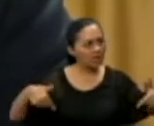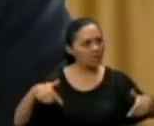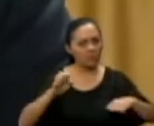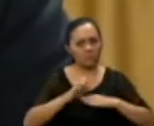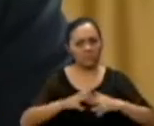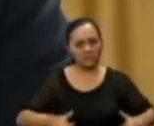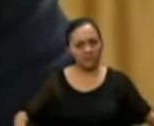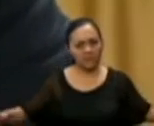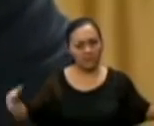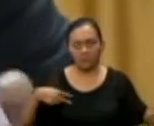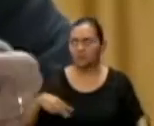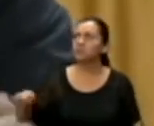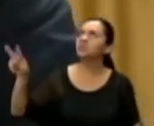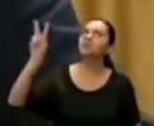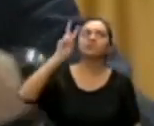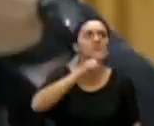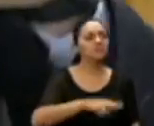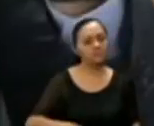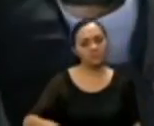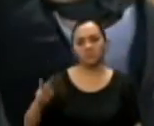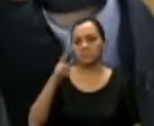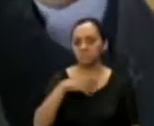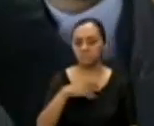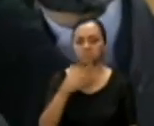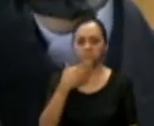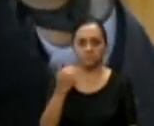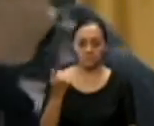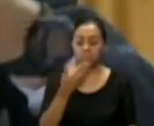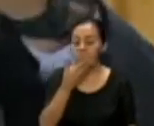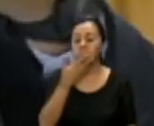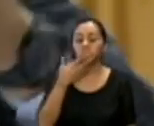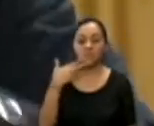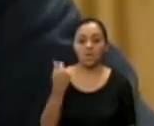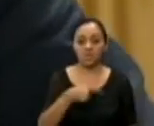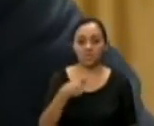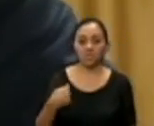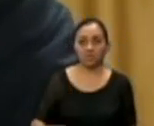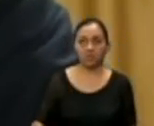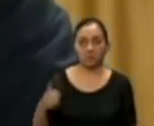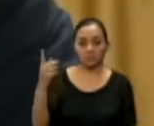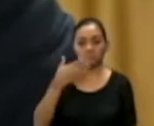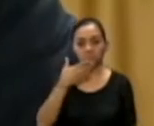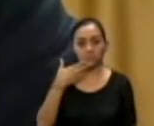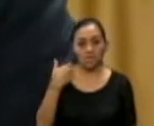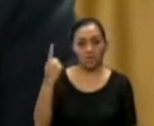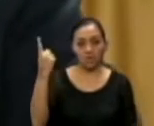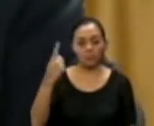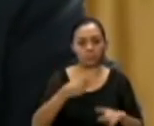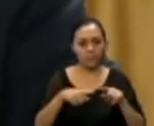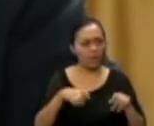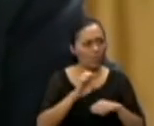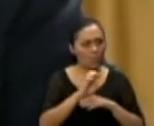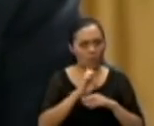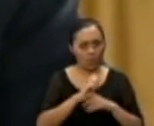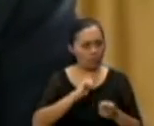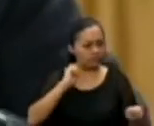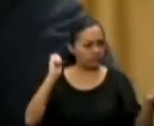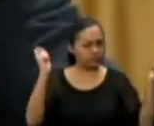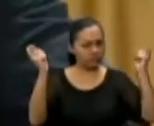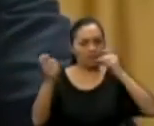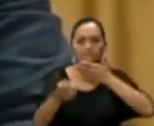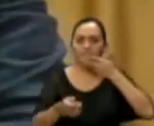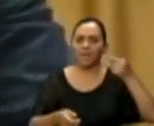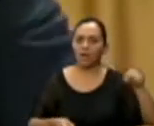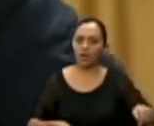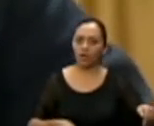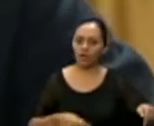invernaderos que visitamos esa vez que era de lo mejor de china no en cuanto a investigación agrícola entonces realmente